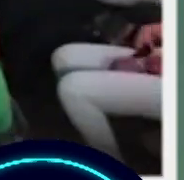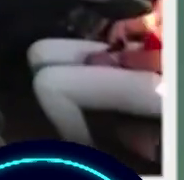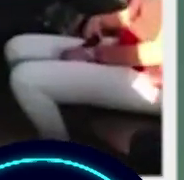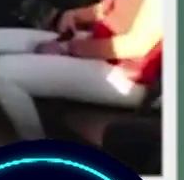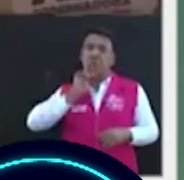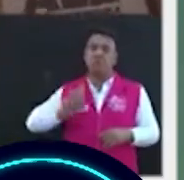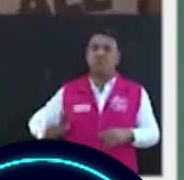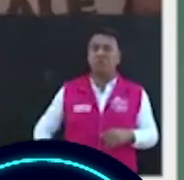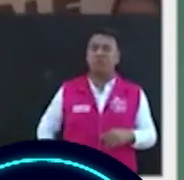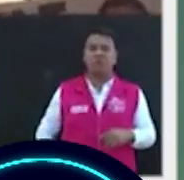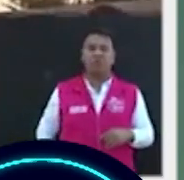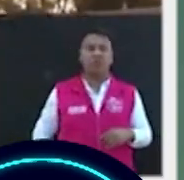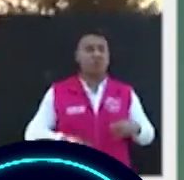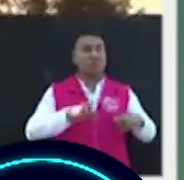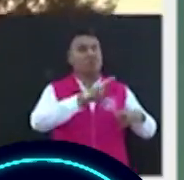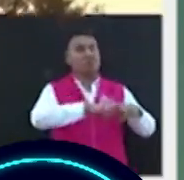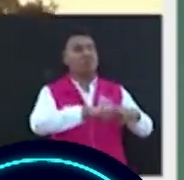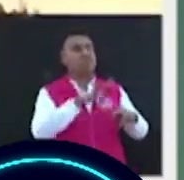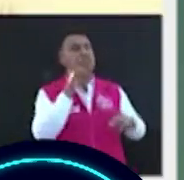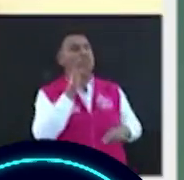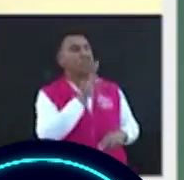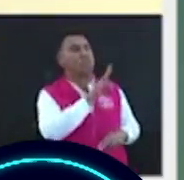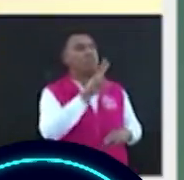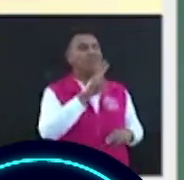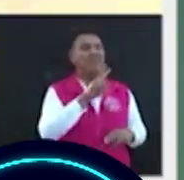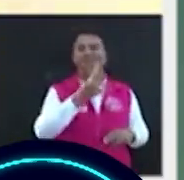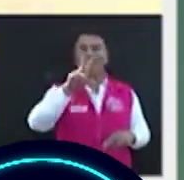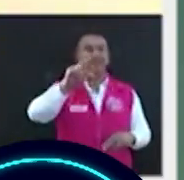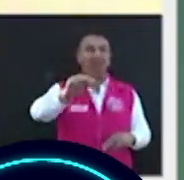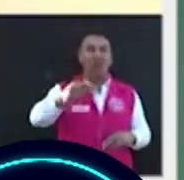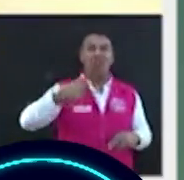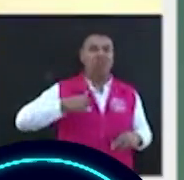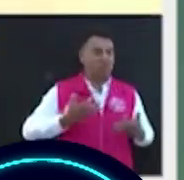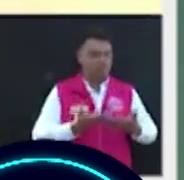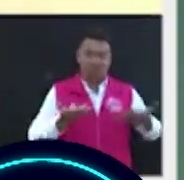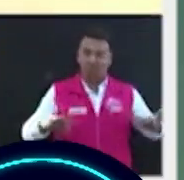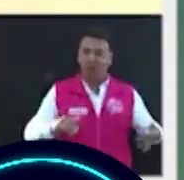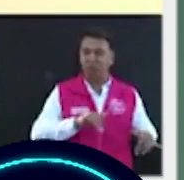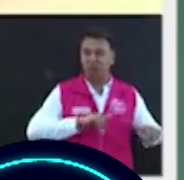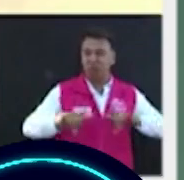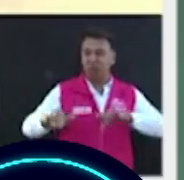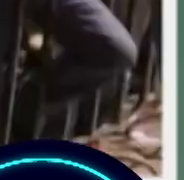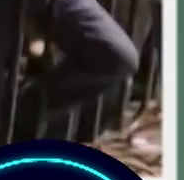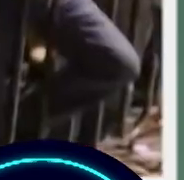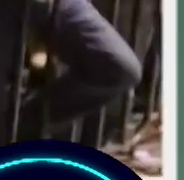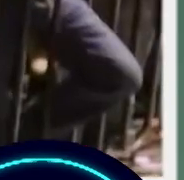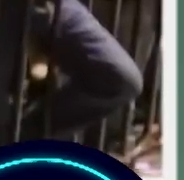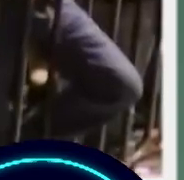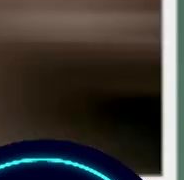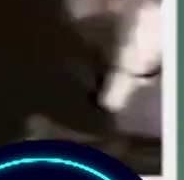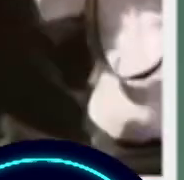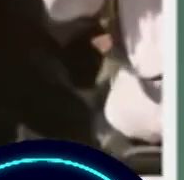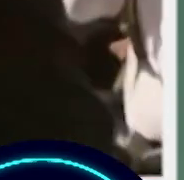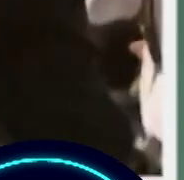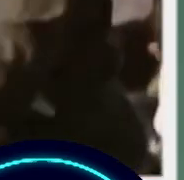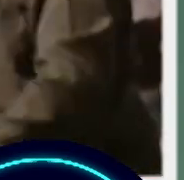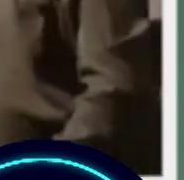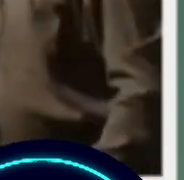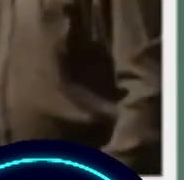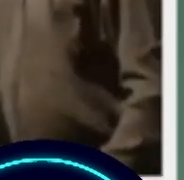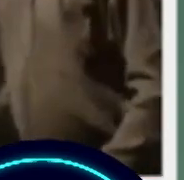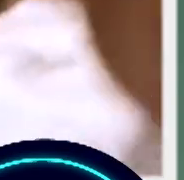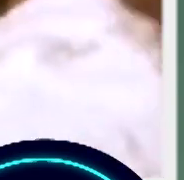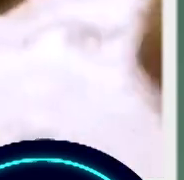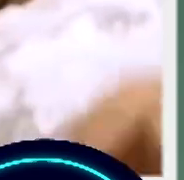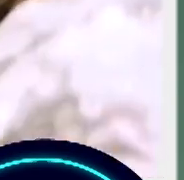para violentar la elección, te muestran eso. No van a negociar. Si pierden, van a perder ellos, pero no van a entregar